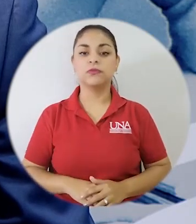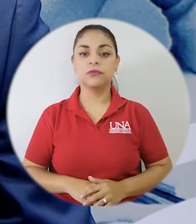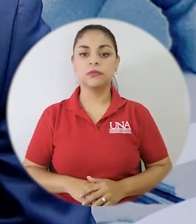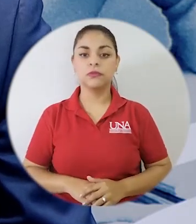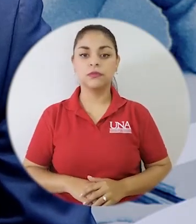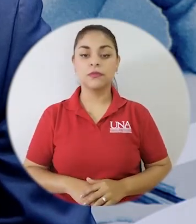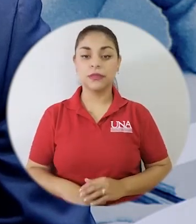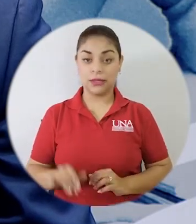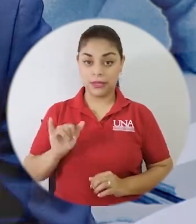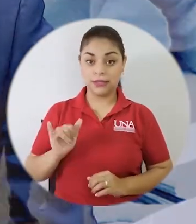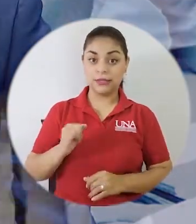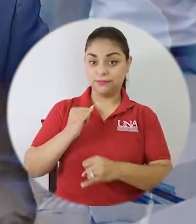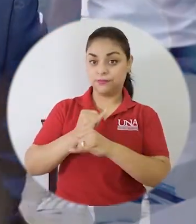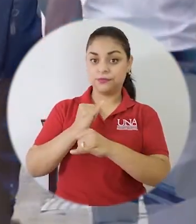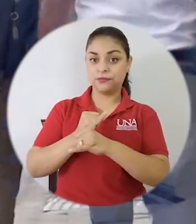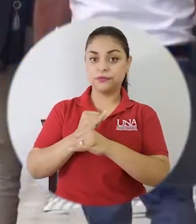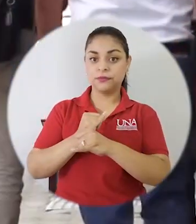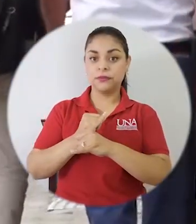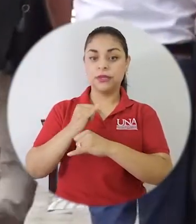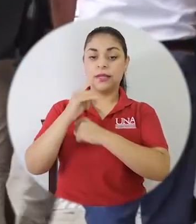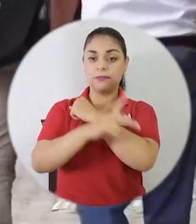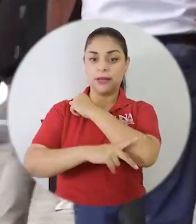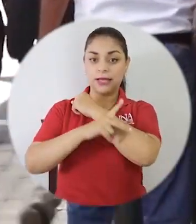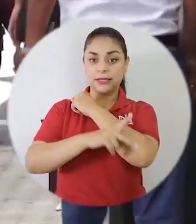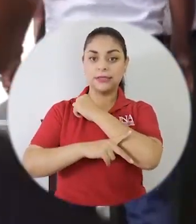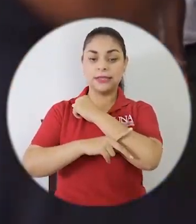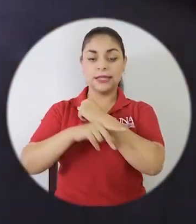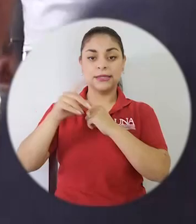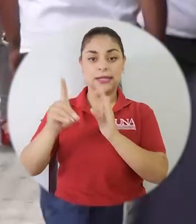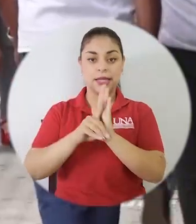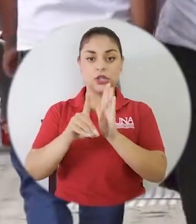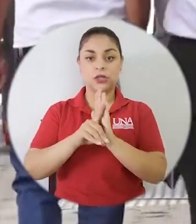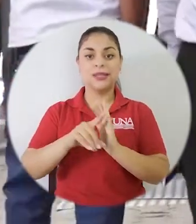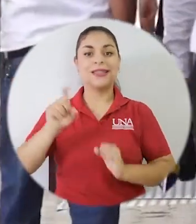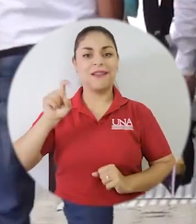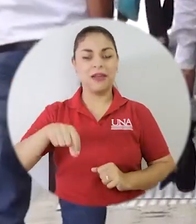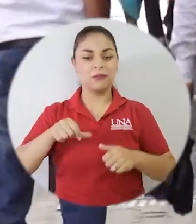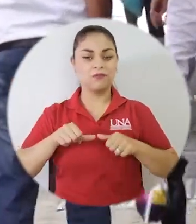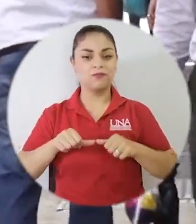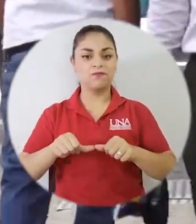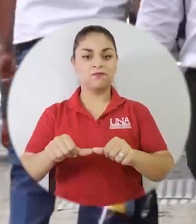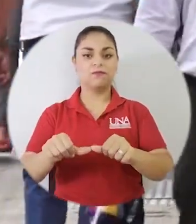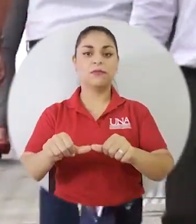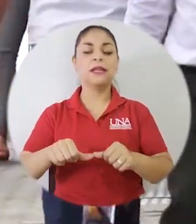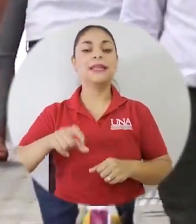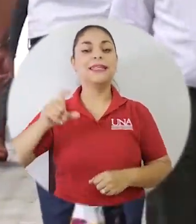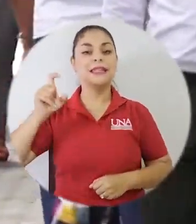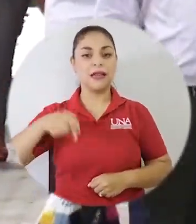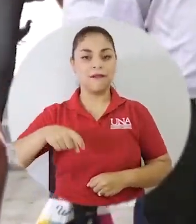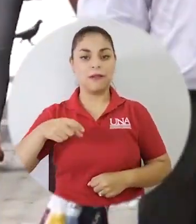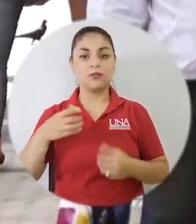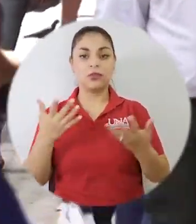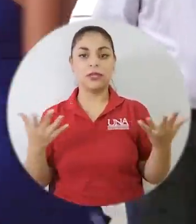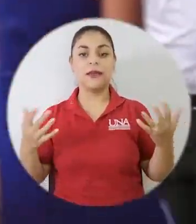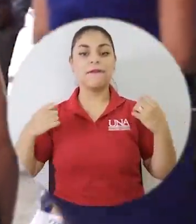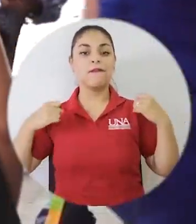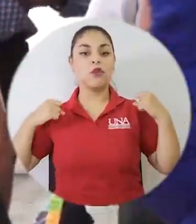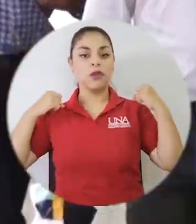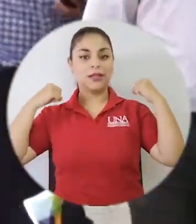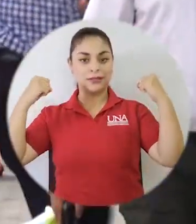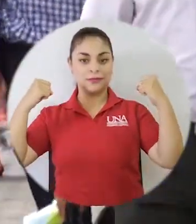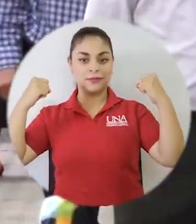desventaja. Esa institucionalidad del Estado Social de Derecho tenemos que preservarlo y tenemos